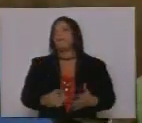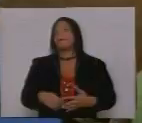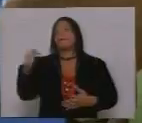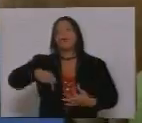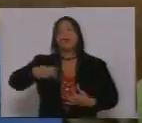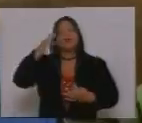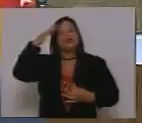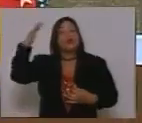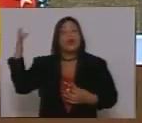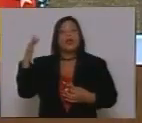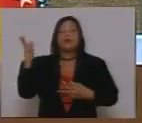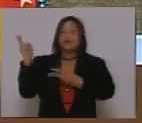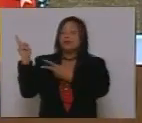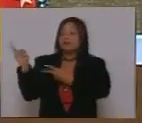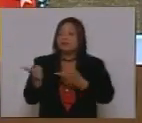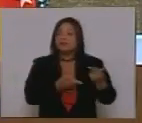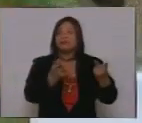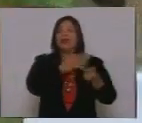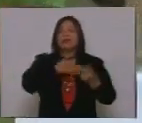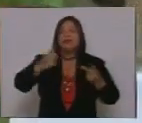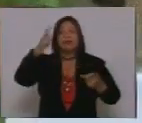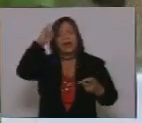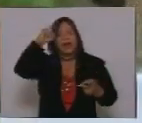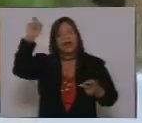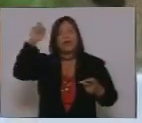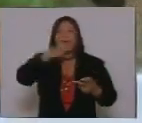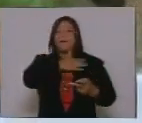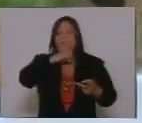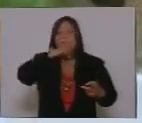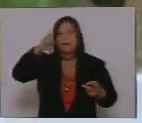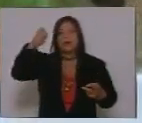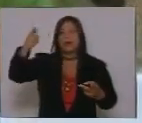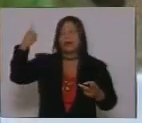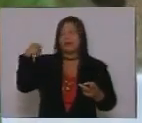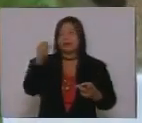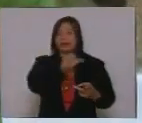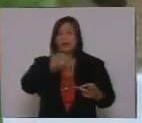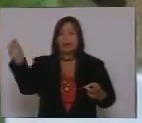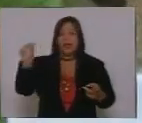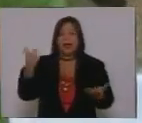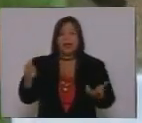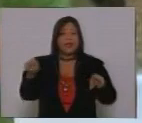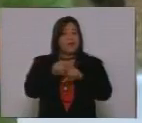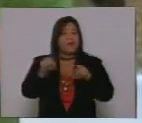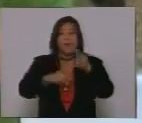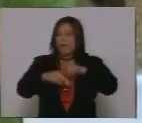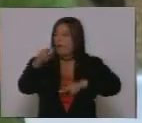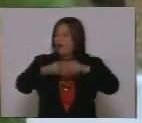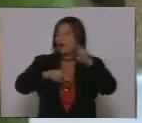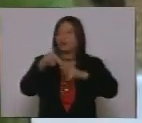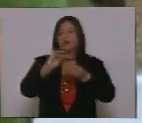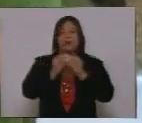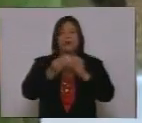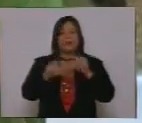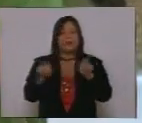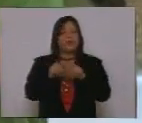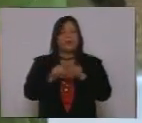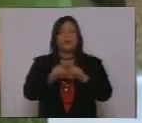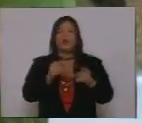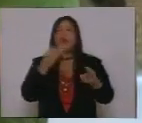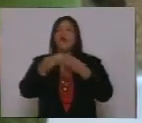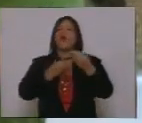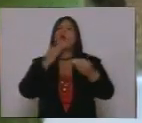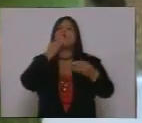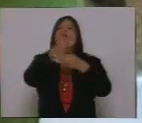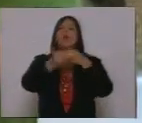Estos sueños que nos ha invitado el presidente Nicolás Maduro hace unas semanas a construir es como limitamos